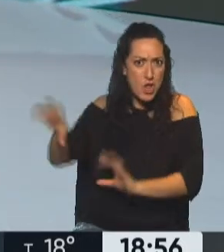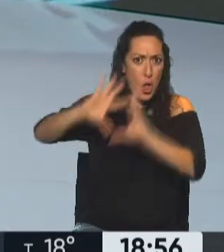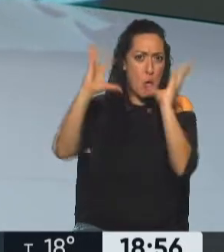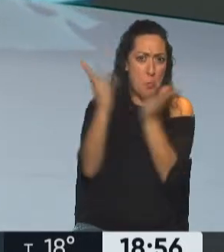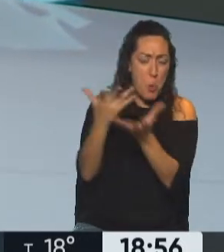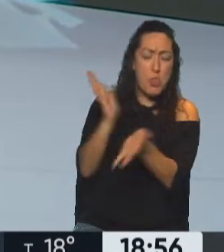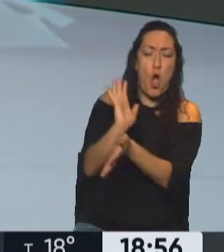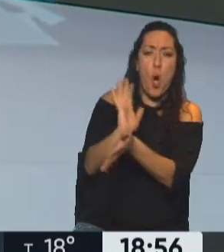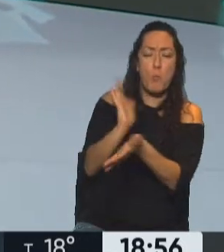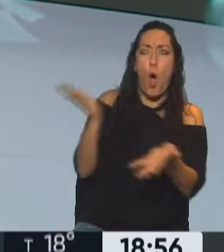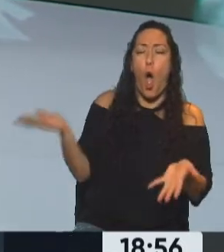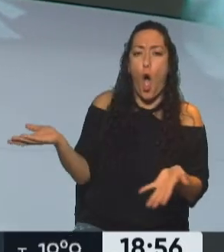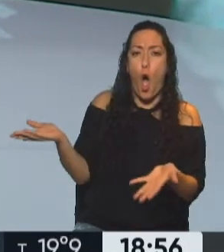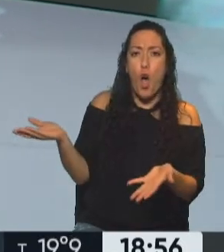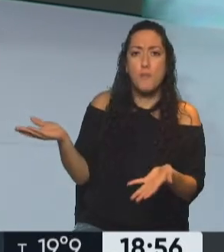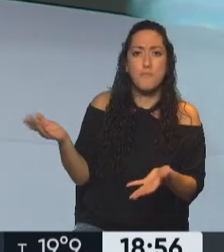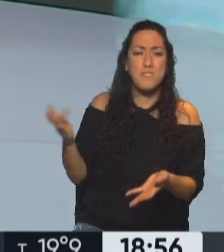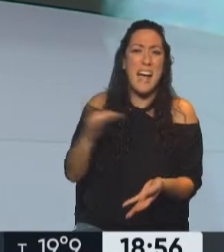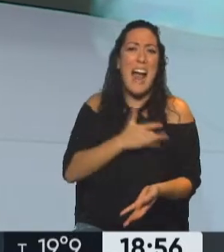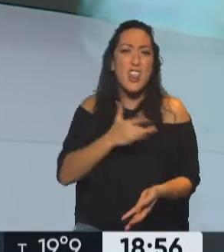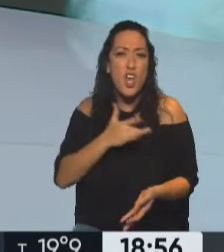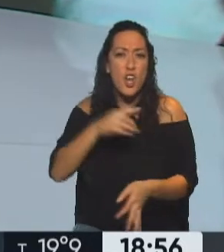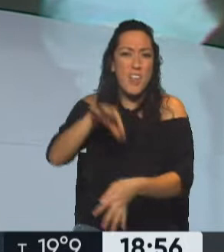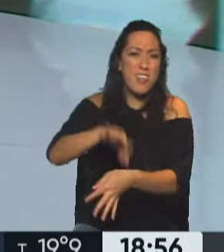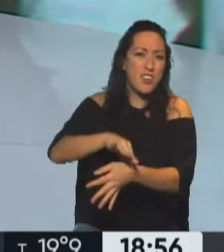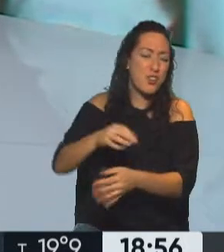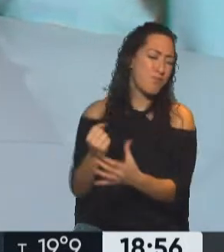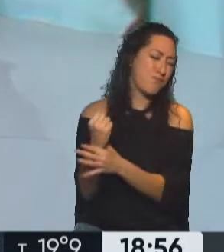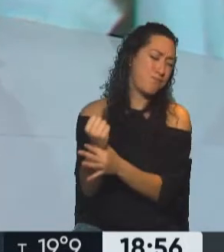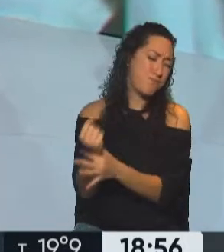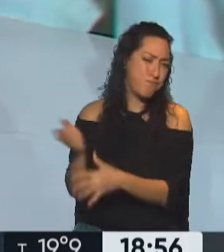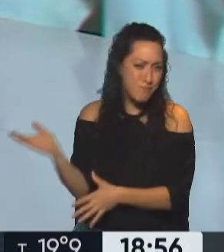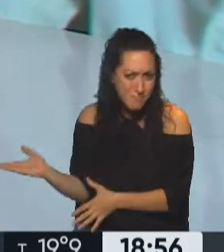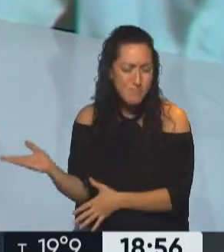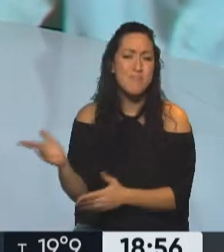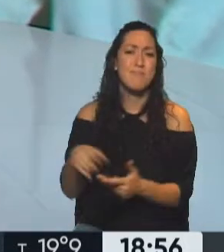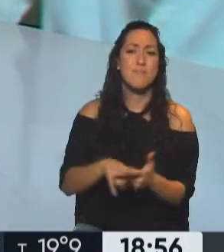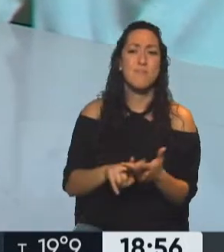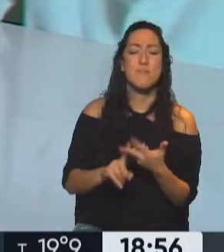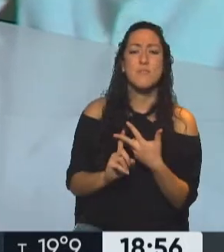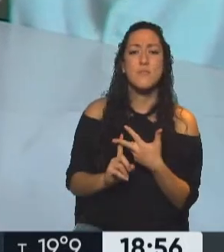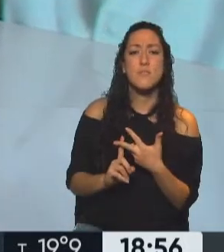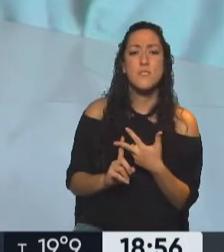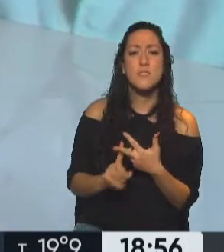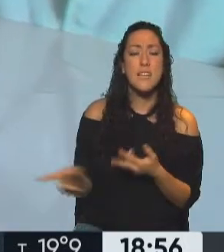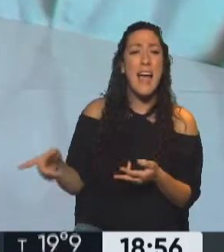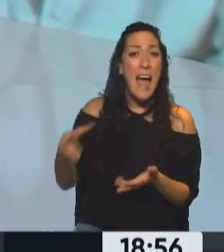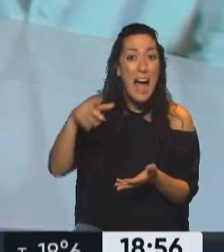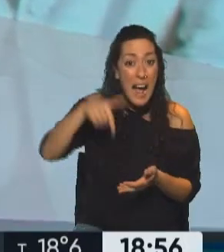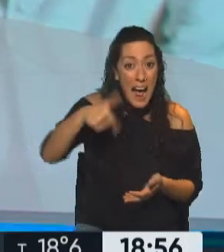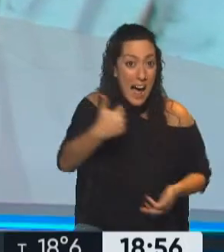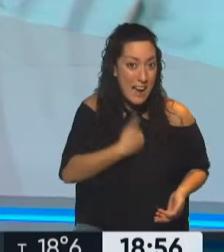de la cardiología un hombre que en nuestro territorio